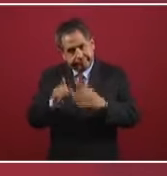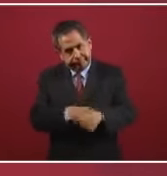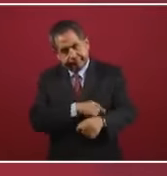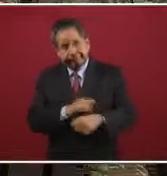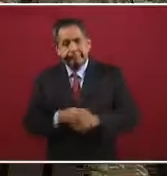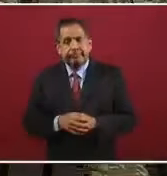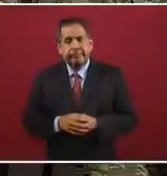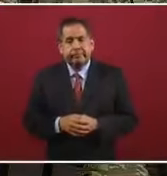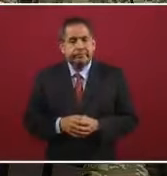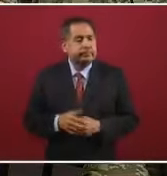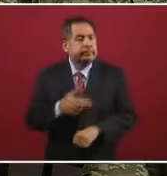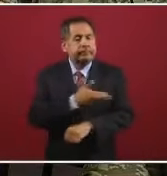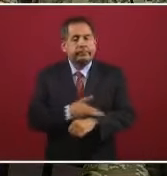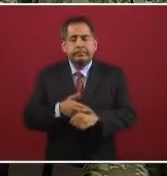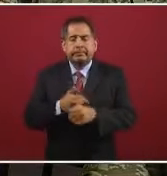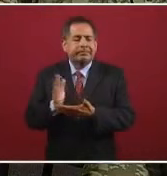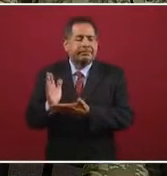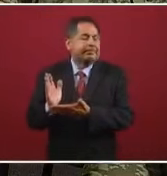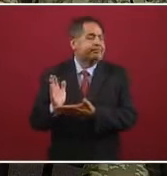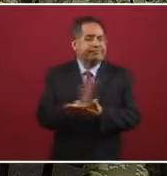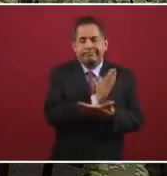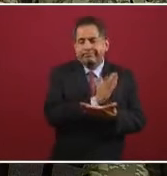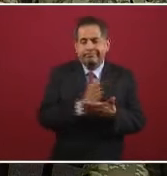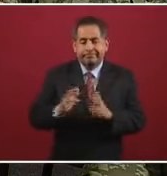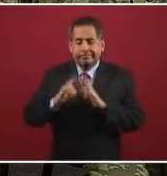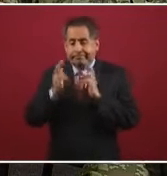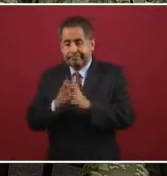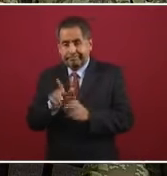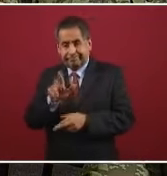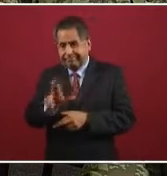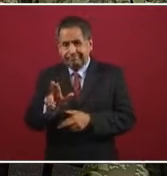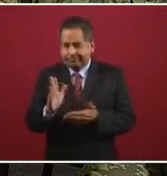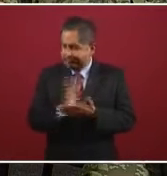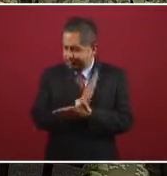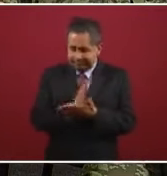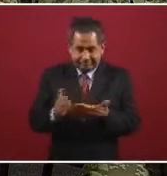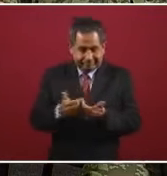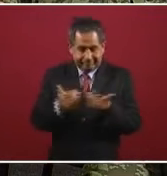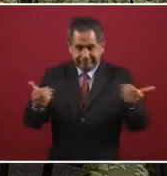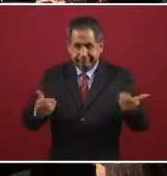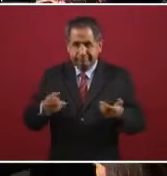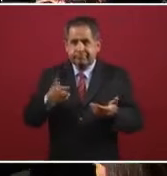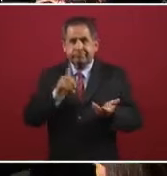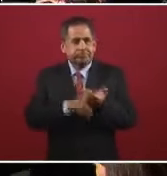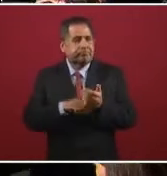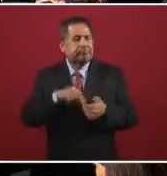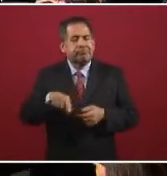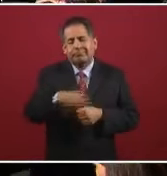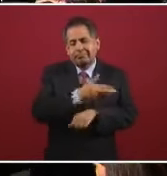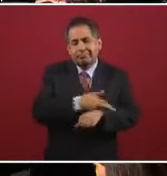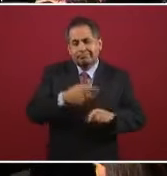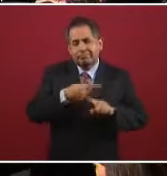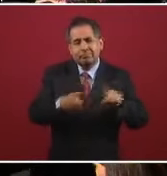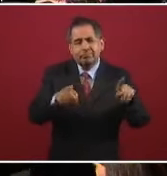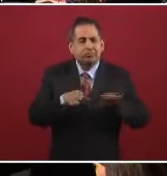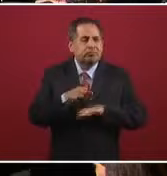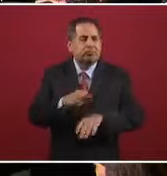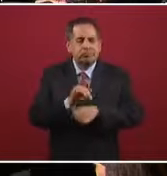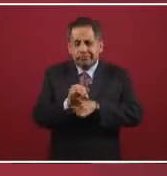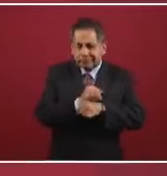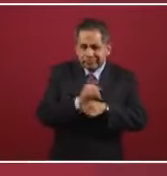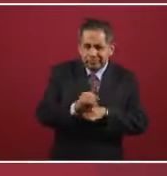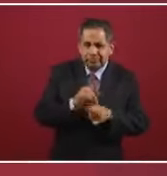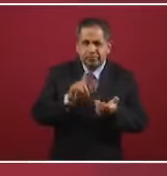un procedimiento que no tiene que ver con esta reunión, es un procedimiento que se deriva de procesos antidumping y de investigaciones respecto a